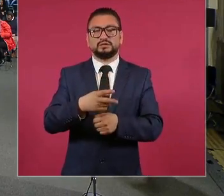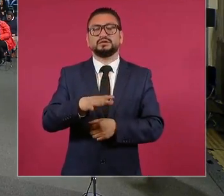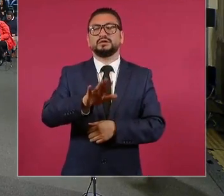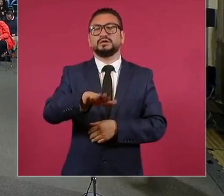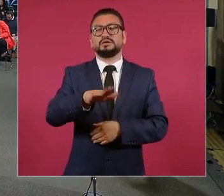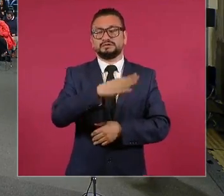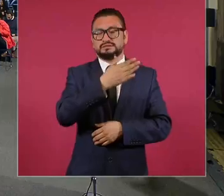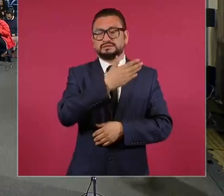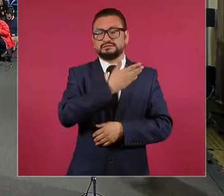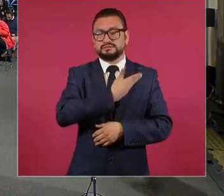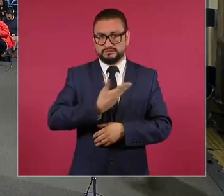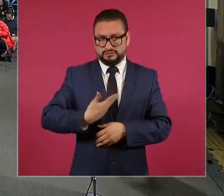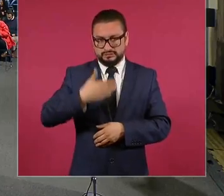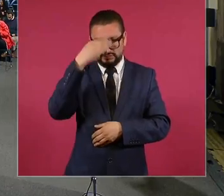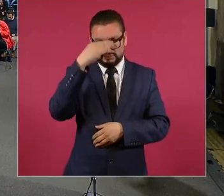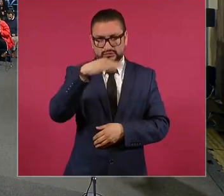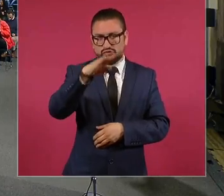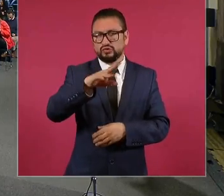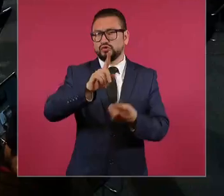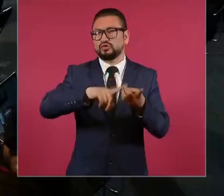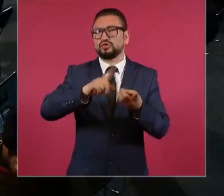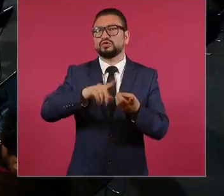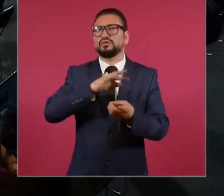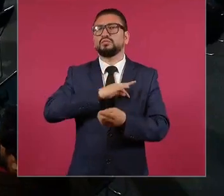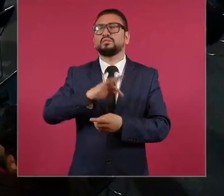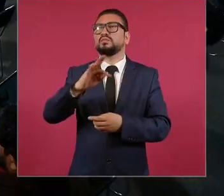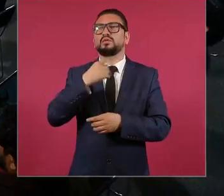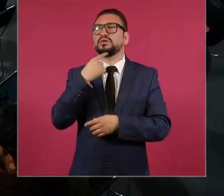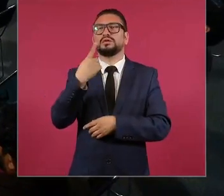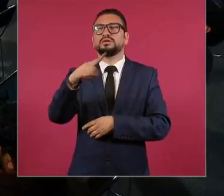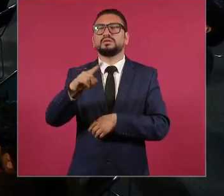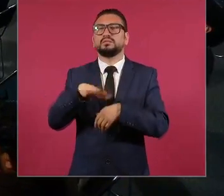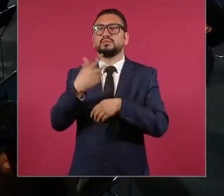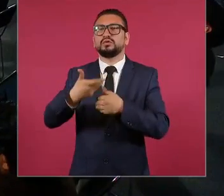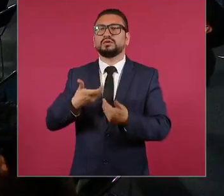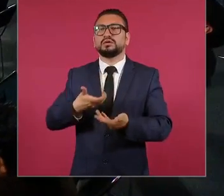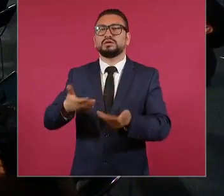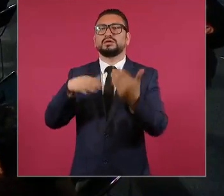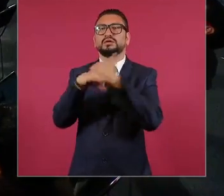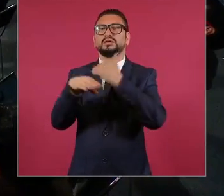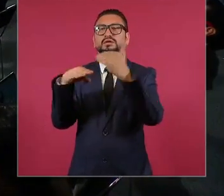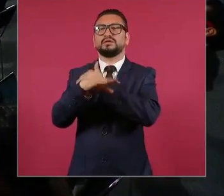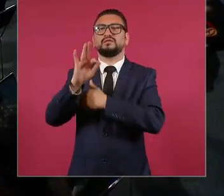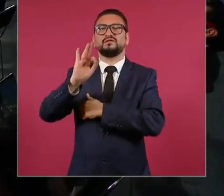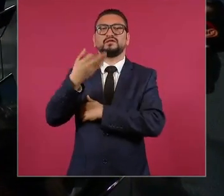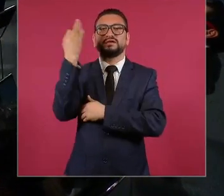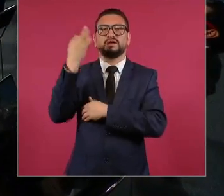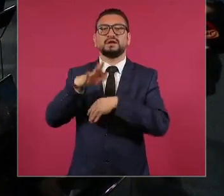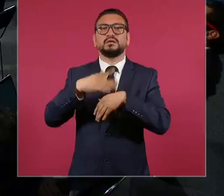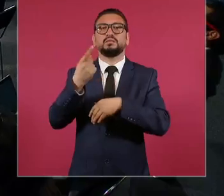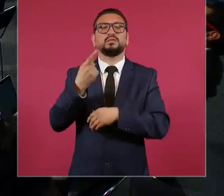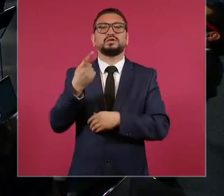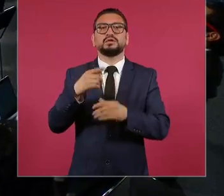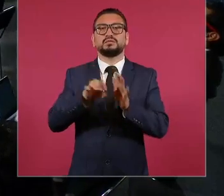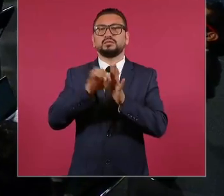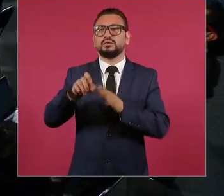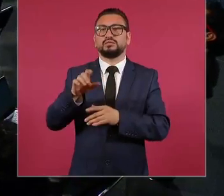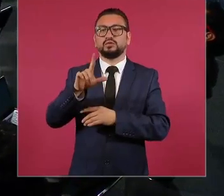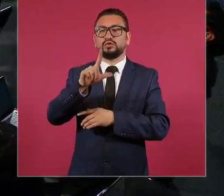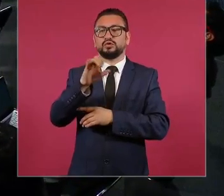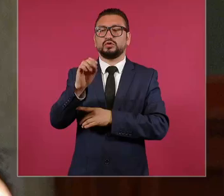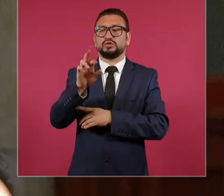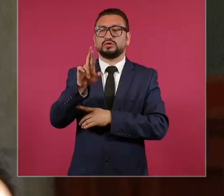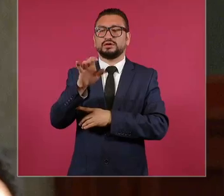señor presidente, ¿en dónde se puede reportar el mal estado de las carreteras federales, especialmente los Reyes